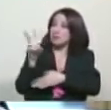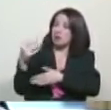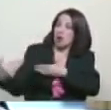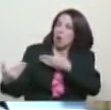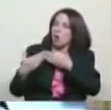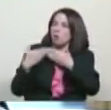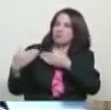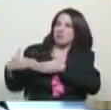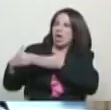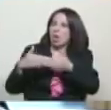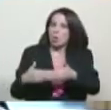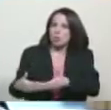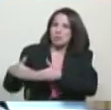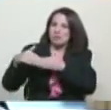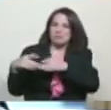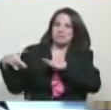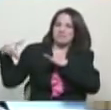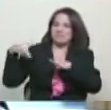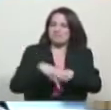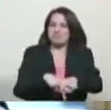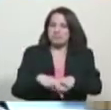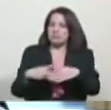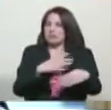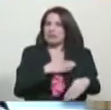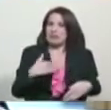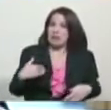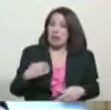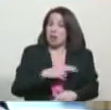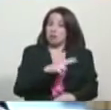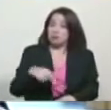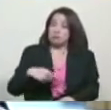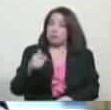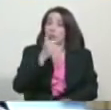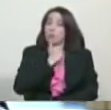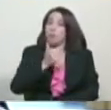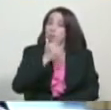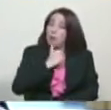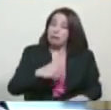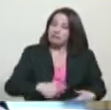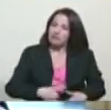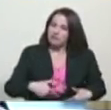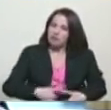sepa nuestra voluntad de resistencia, de lucha, de trabajo.